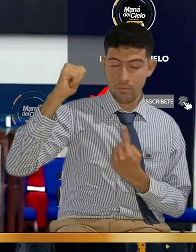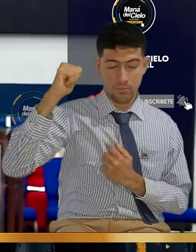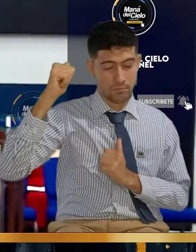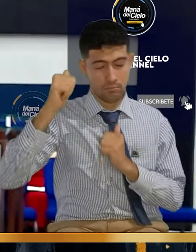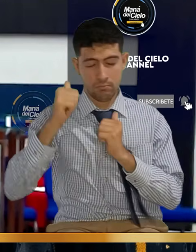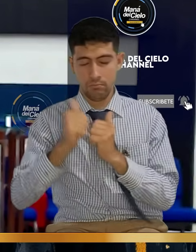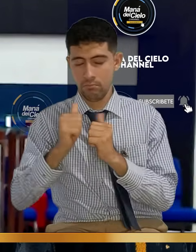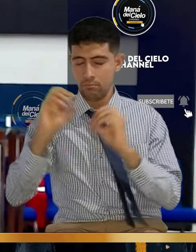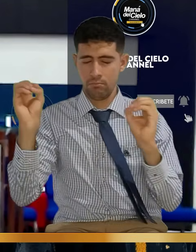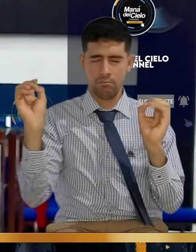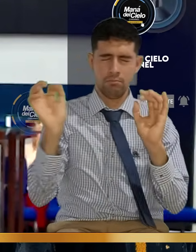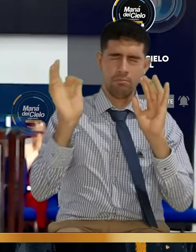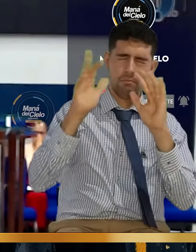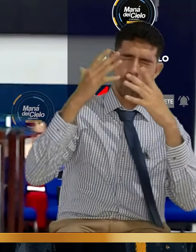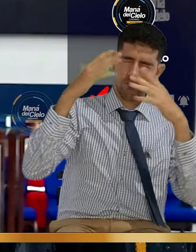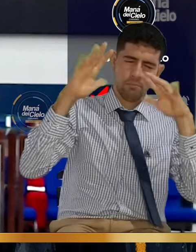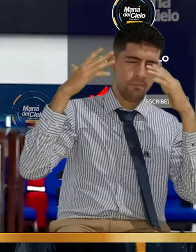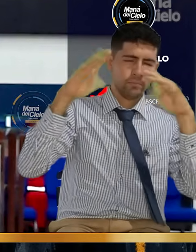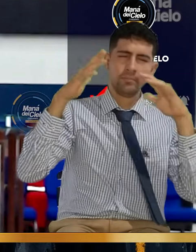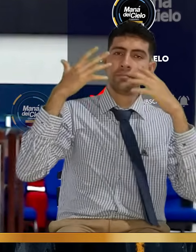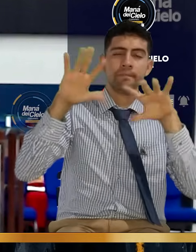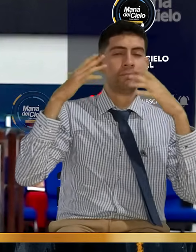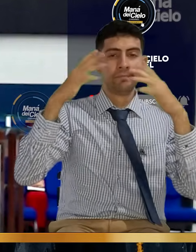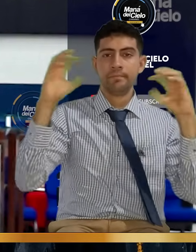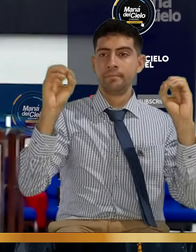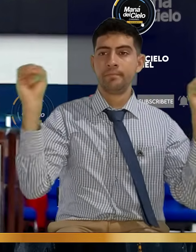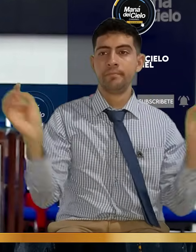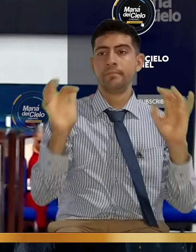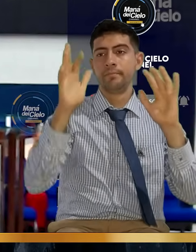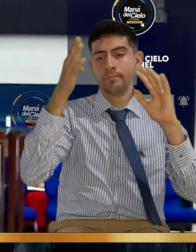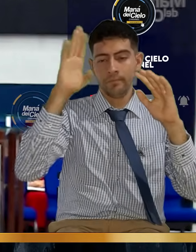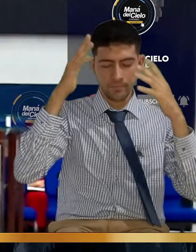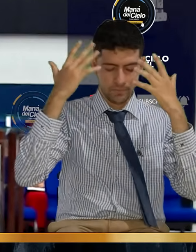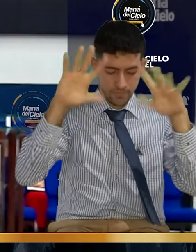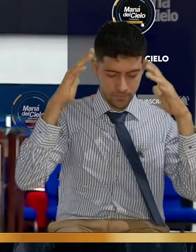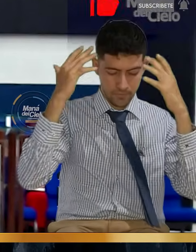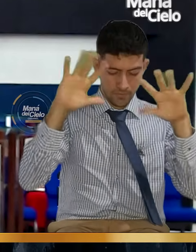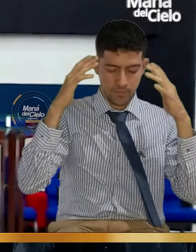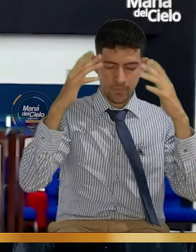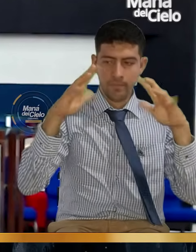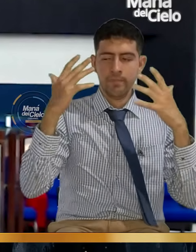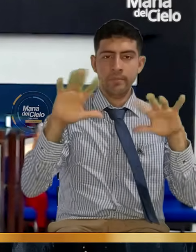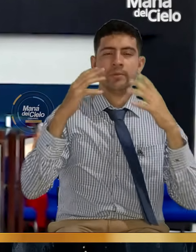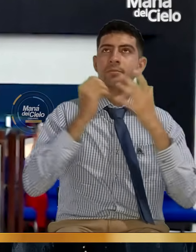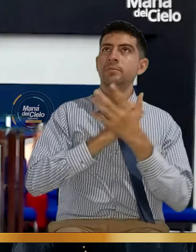ahí voy a terminar, hermano. Esa historia es fascinante. La historia de José está aquí.